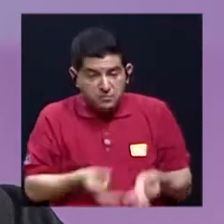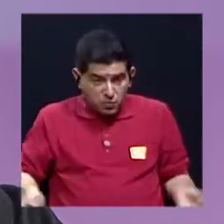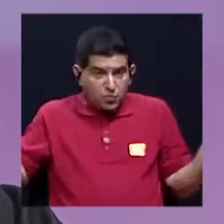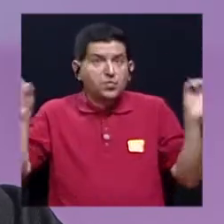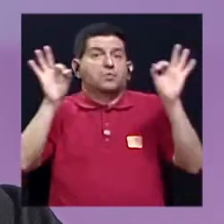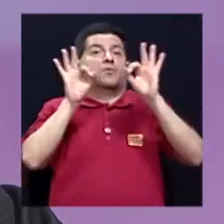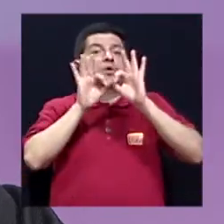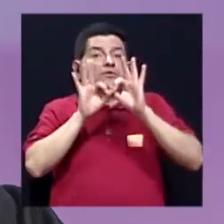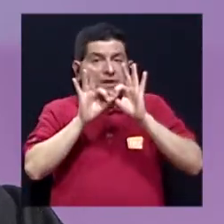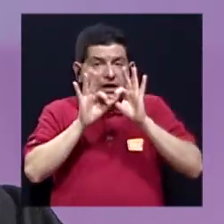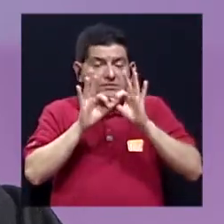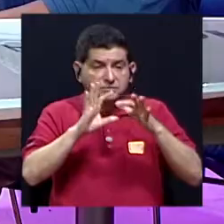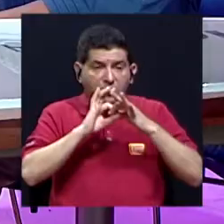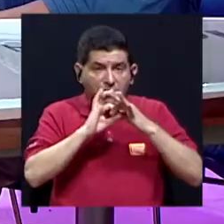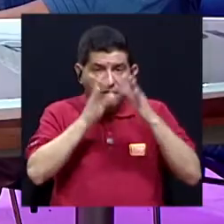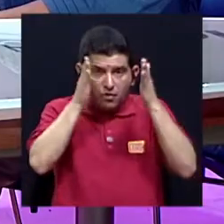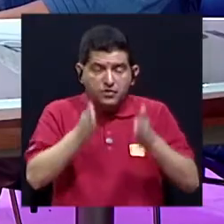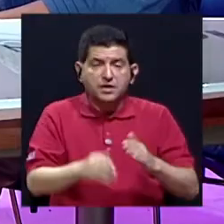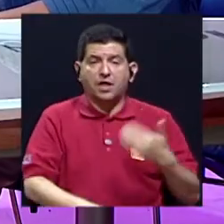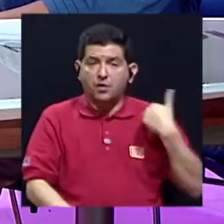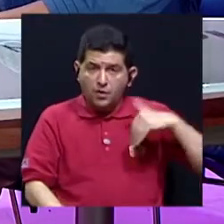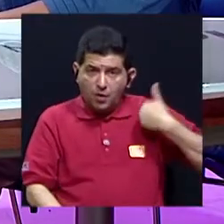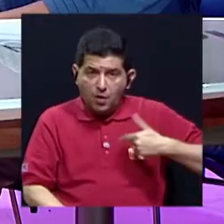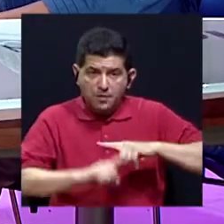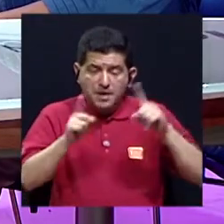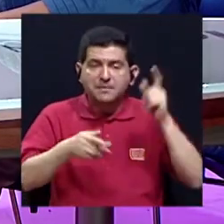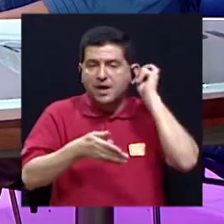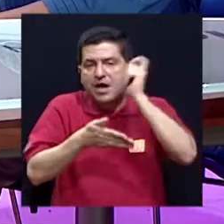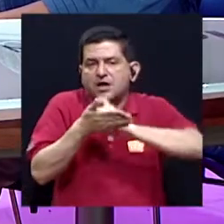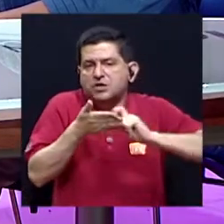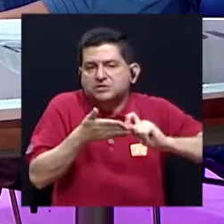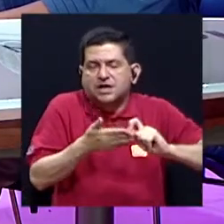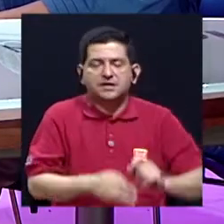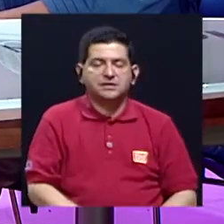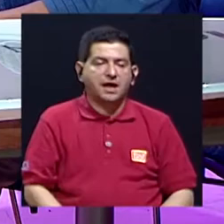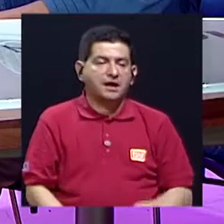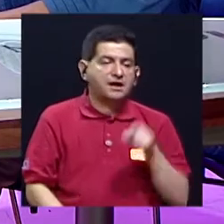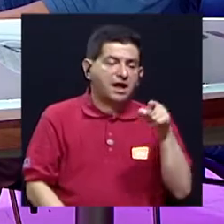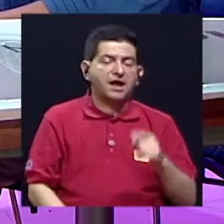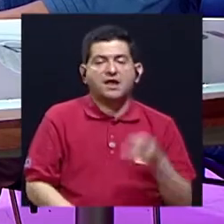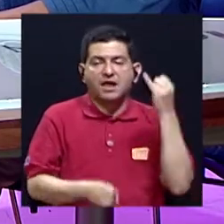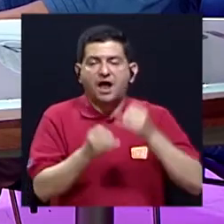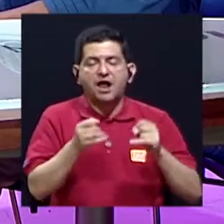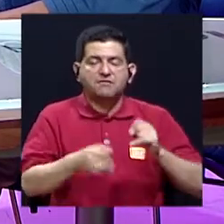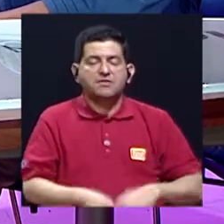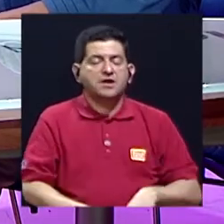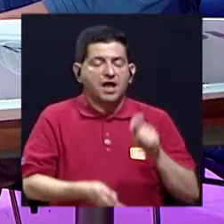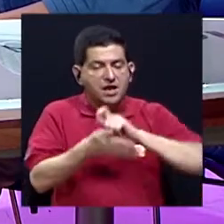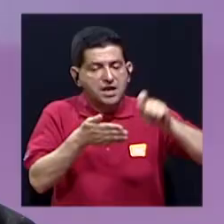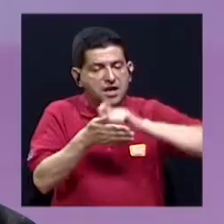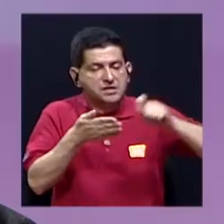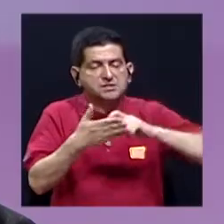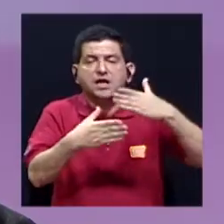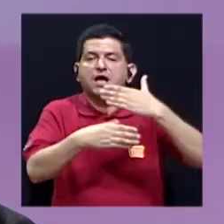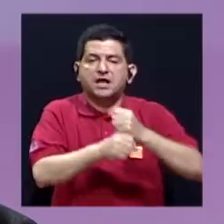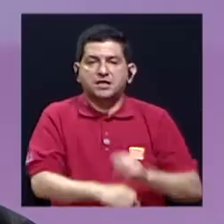estratégicas, coordinadas por hombre, pero al final de cuentas la secretaria era la mujer y terminaba haciendo el informe la mujer. Usted es la secretaria, usted es